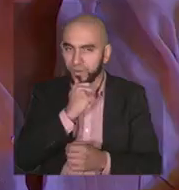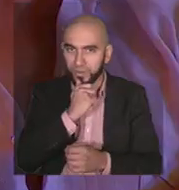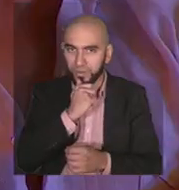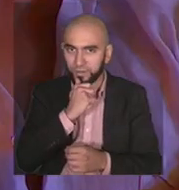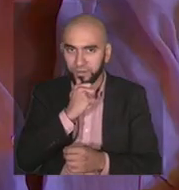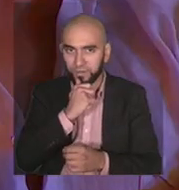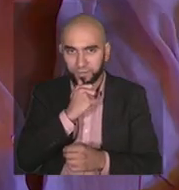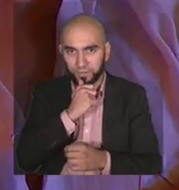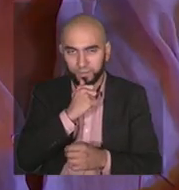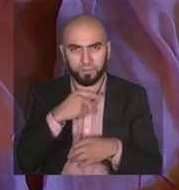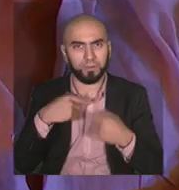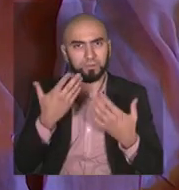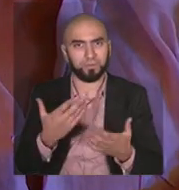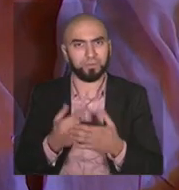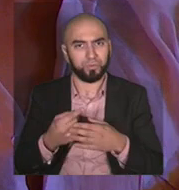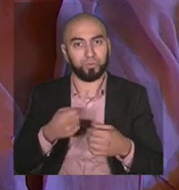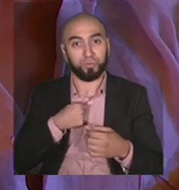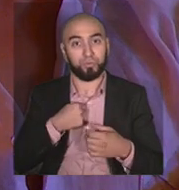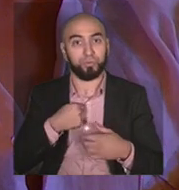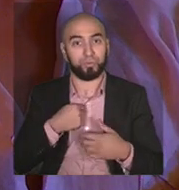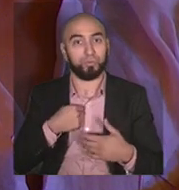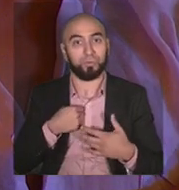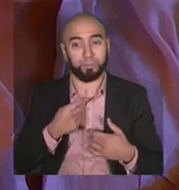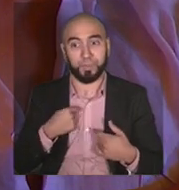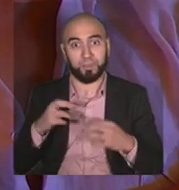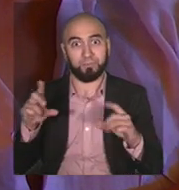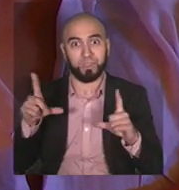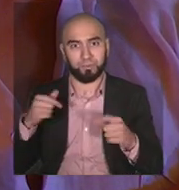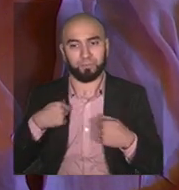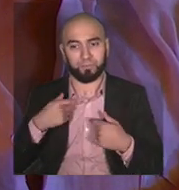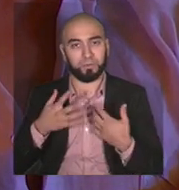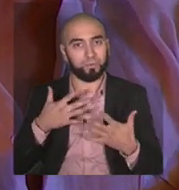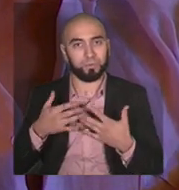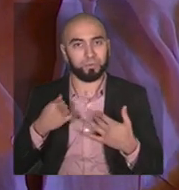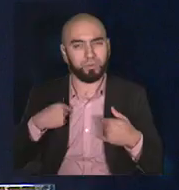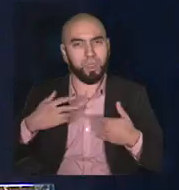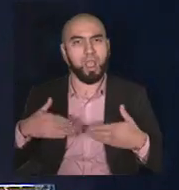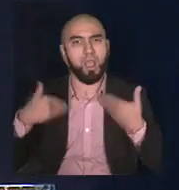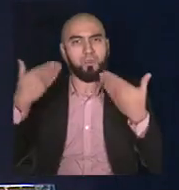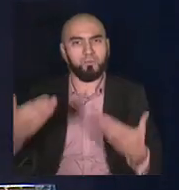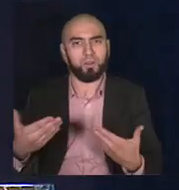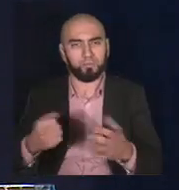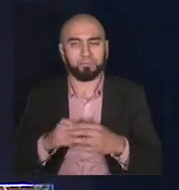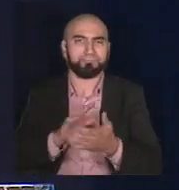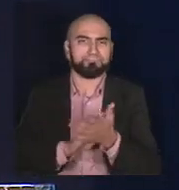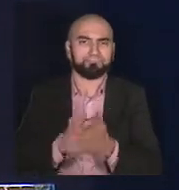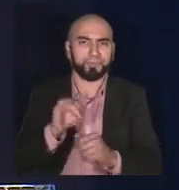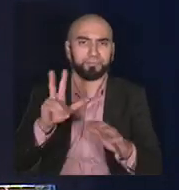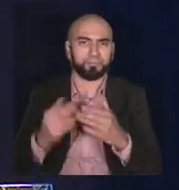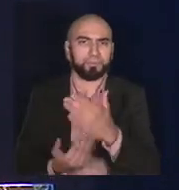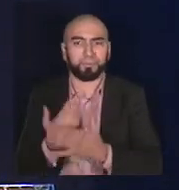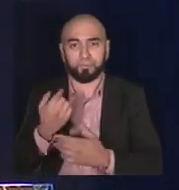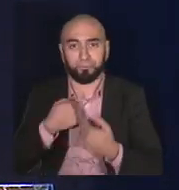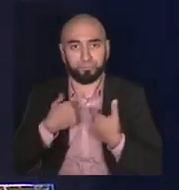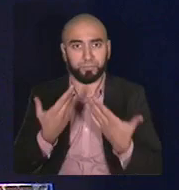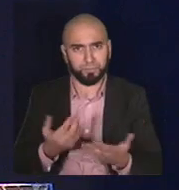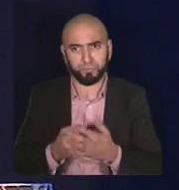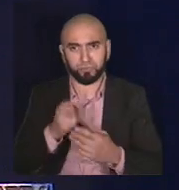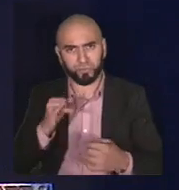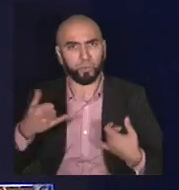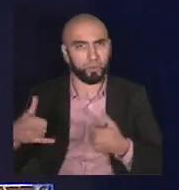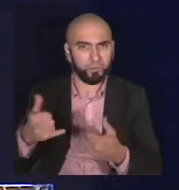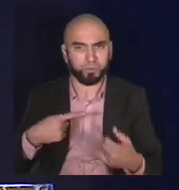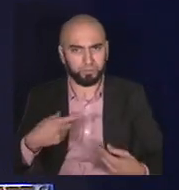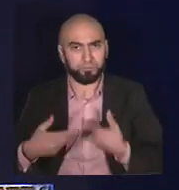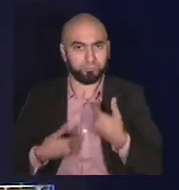yo actúo fuera de mi personaje, fuera de mi naturaleza. En la mañana, a las 8 de la mañana con mis estudiantes, actúo como así y juego con ellos, pero en